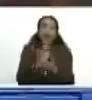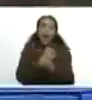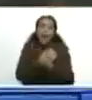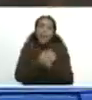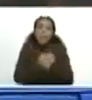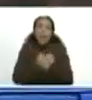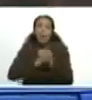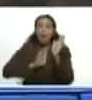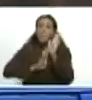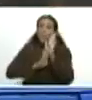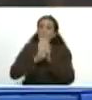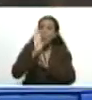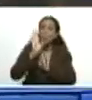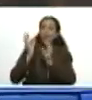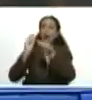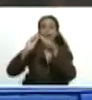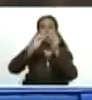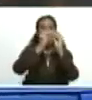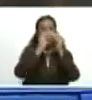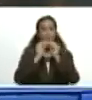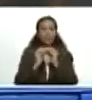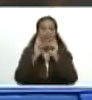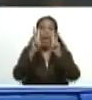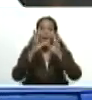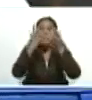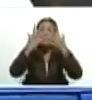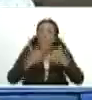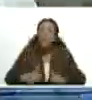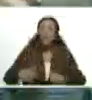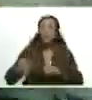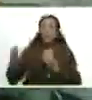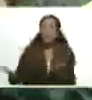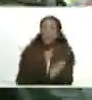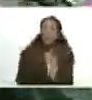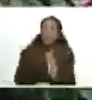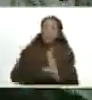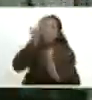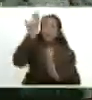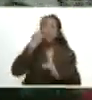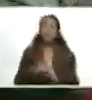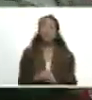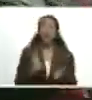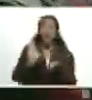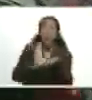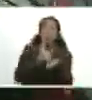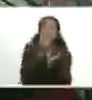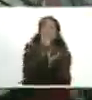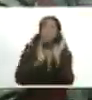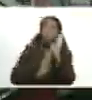el avance, la recuperación y una nueva prosperidad para Venezuela.